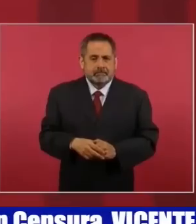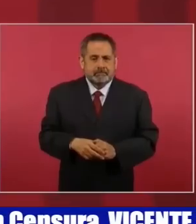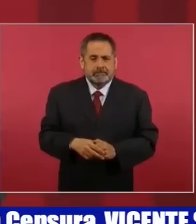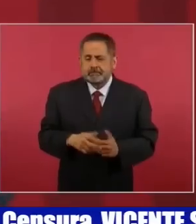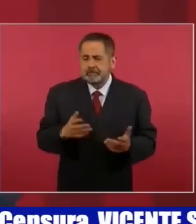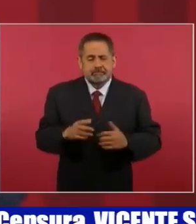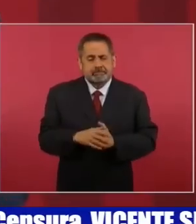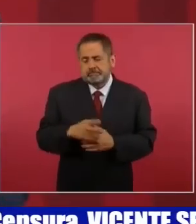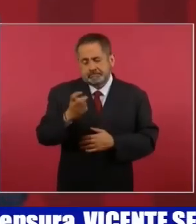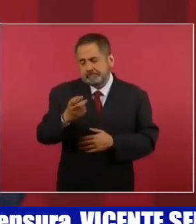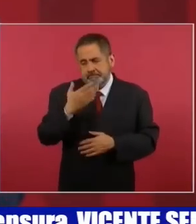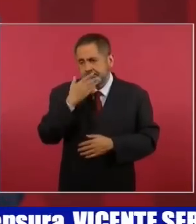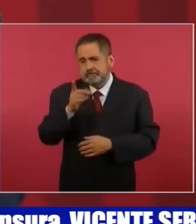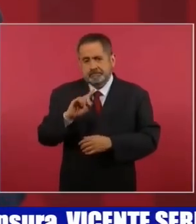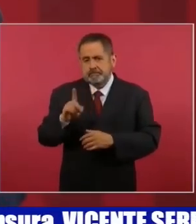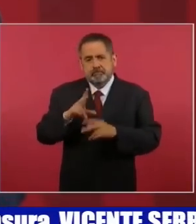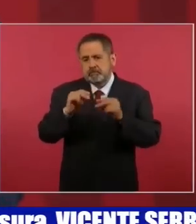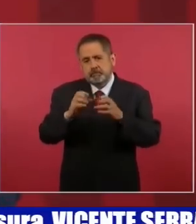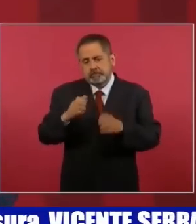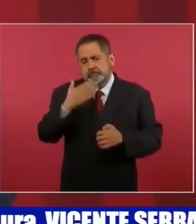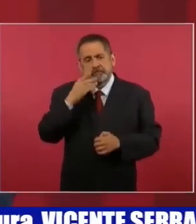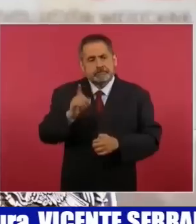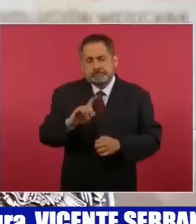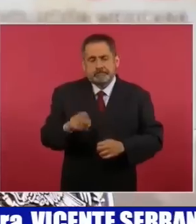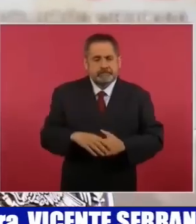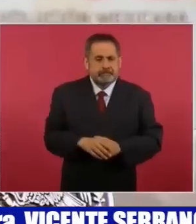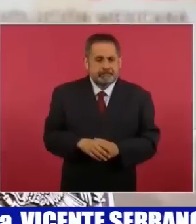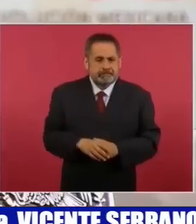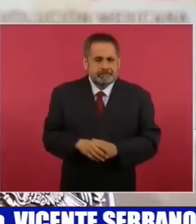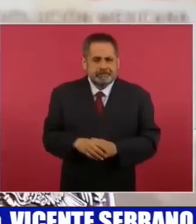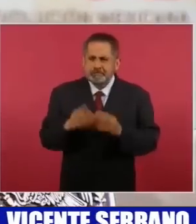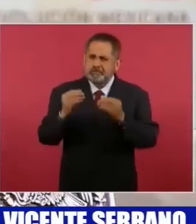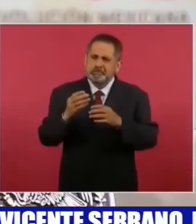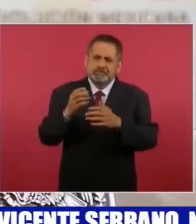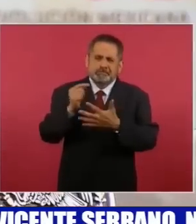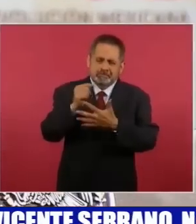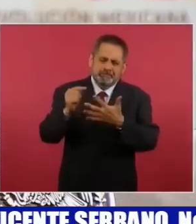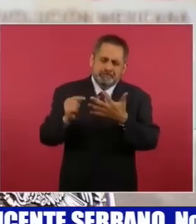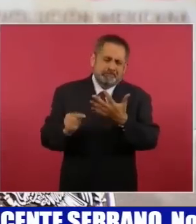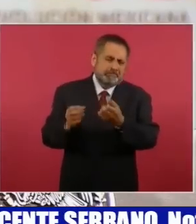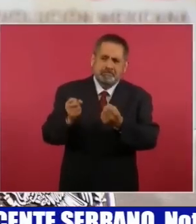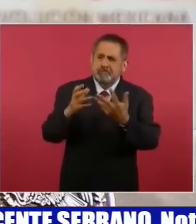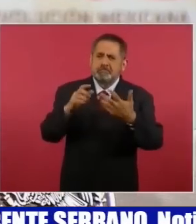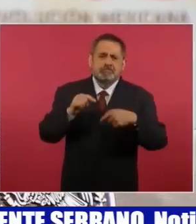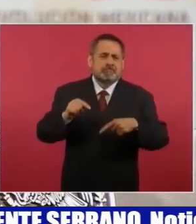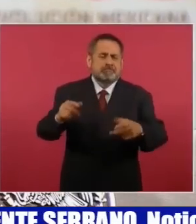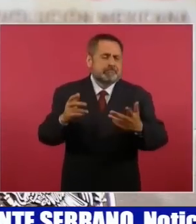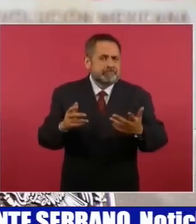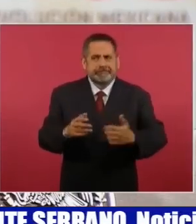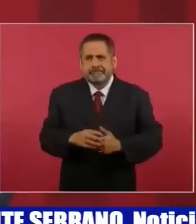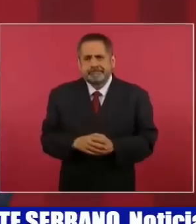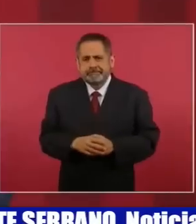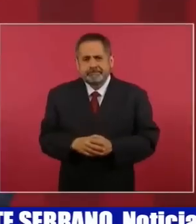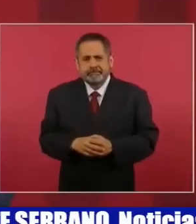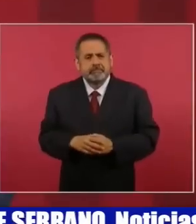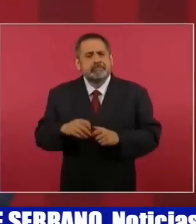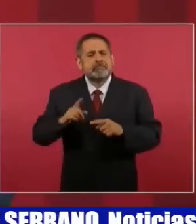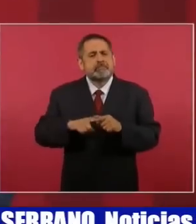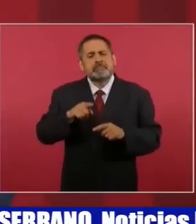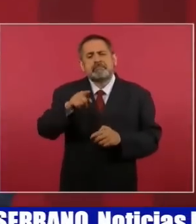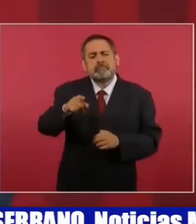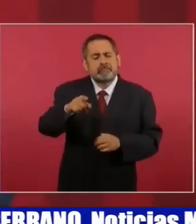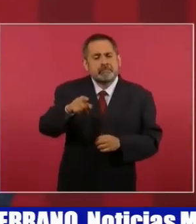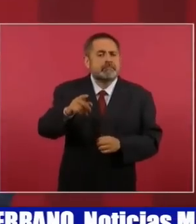Pues eso no está bien. Y así muchos. El que llevó a